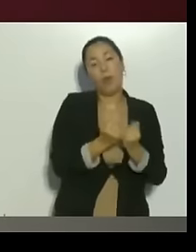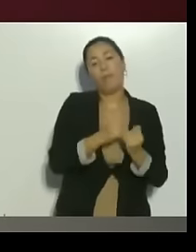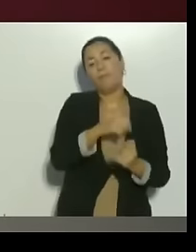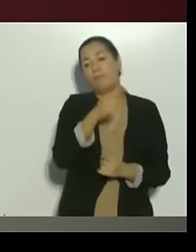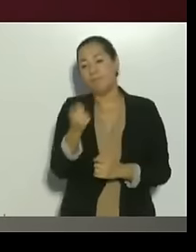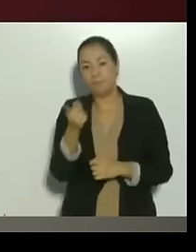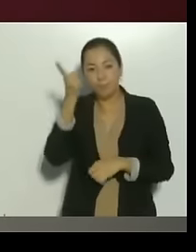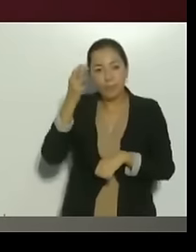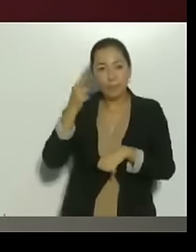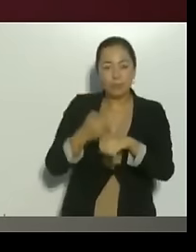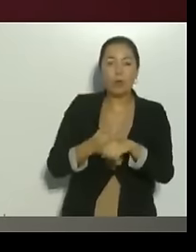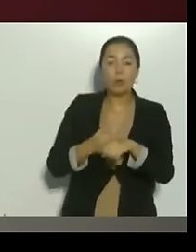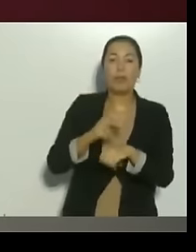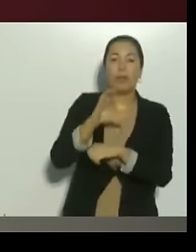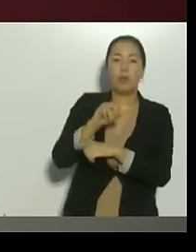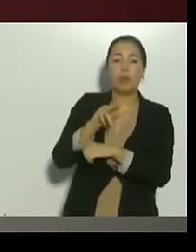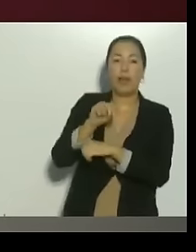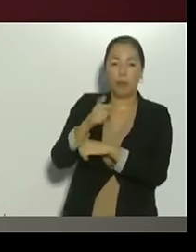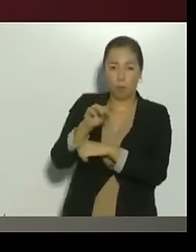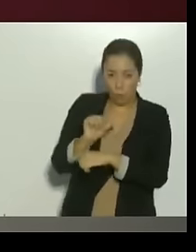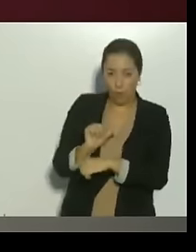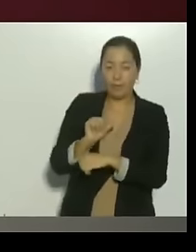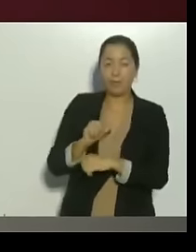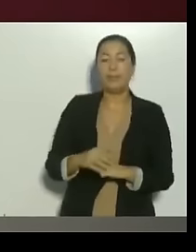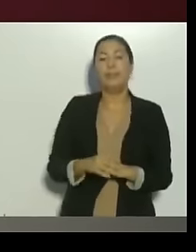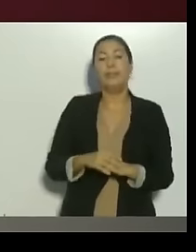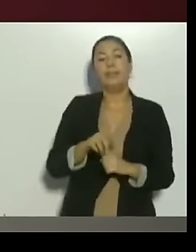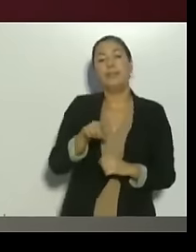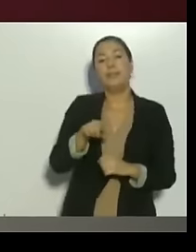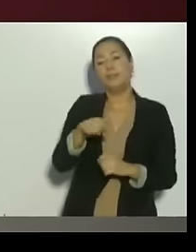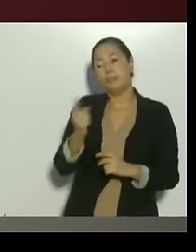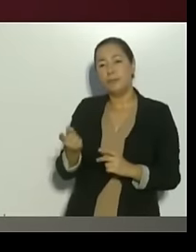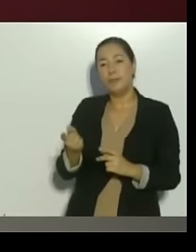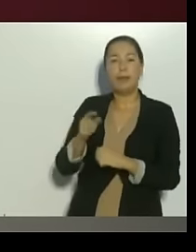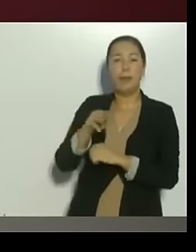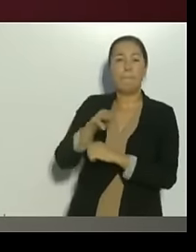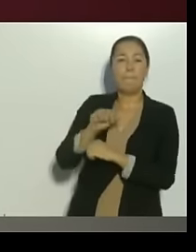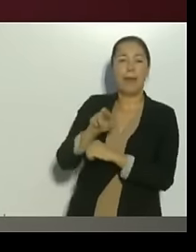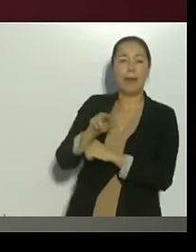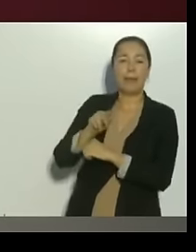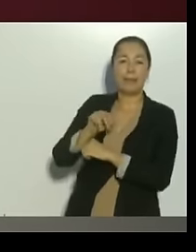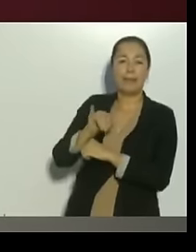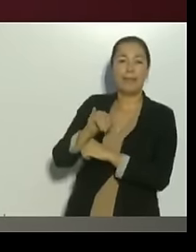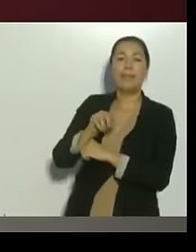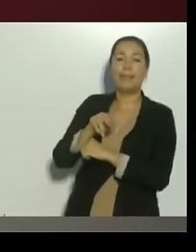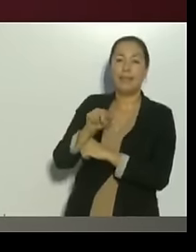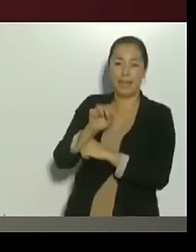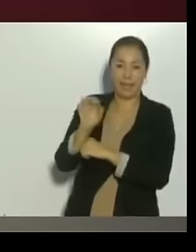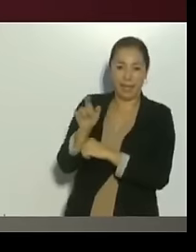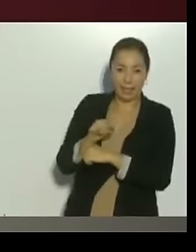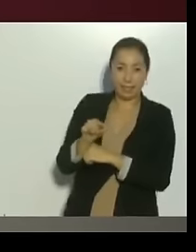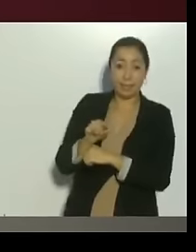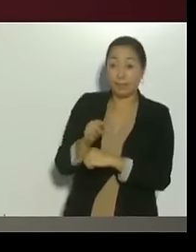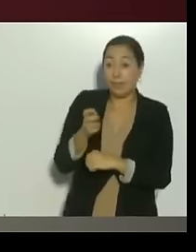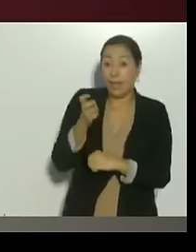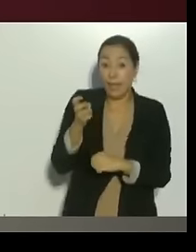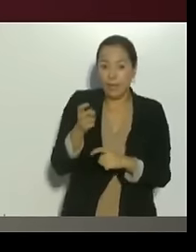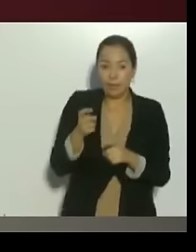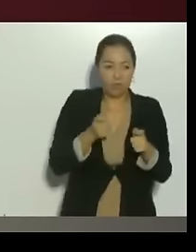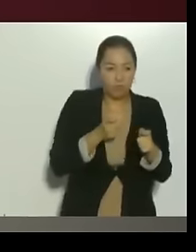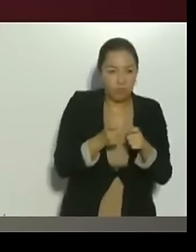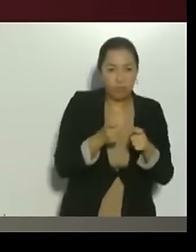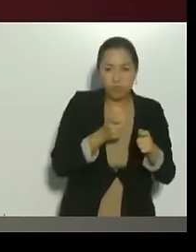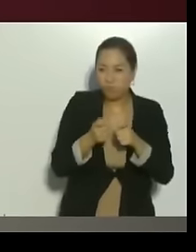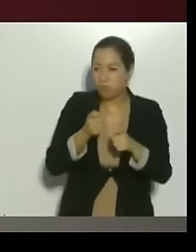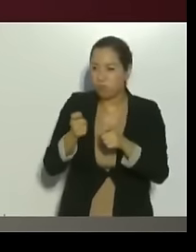quieren poder exactamente Fíjate que el presidente atacó los problemas de raíz o es lo que ha estado haciendo durante todo el sexenio